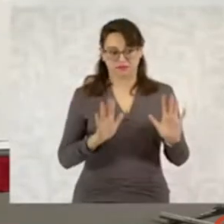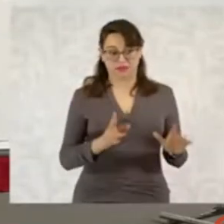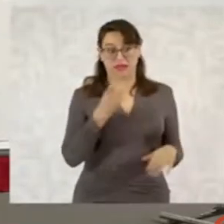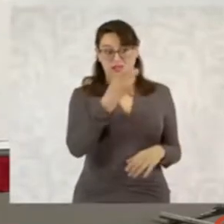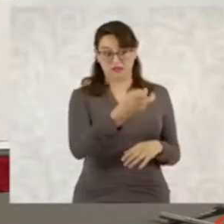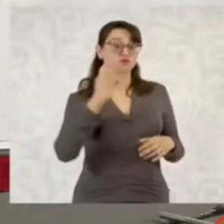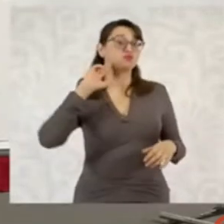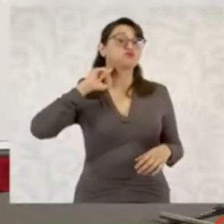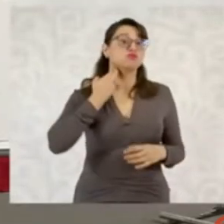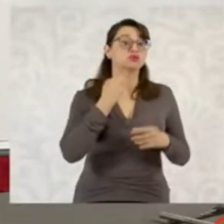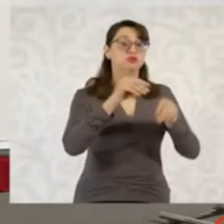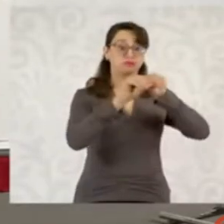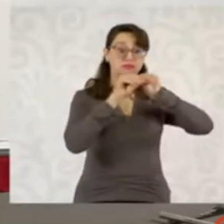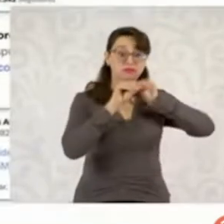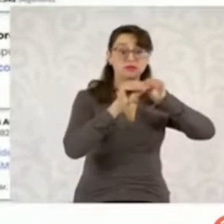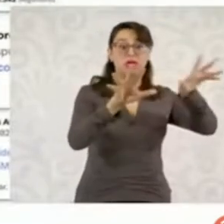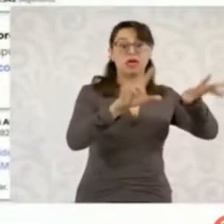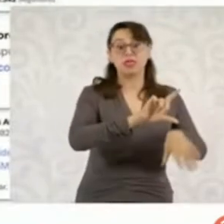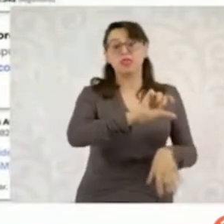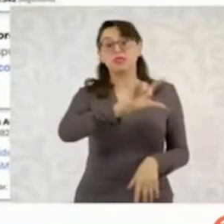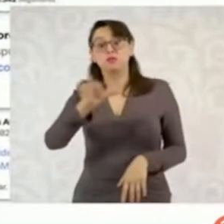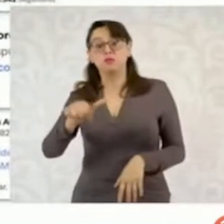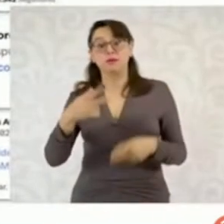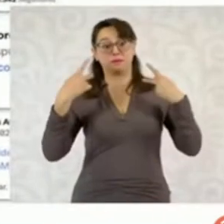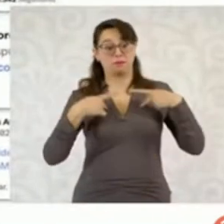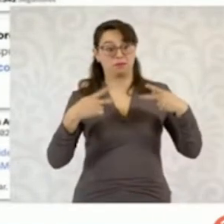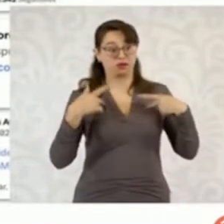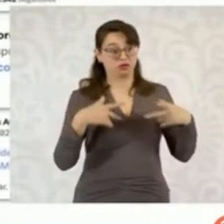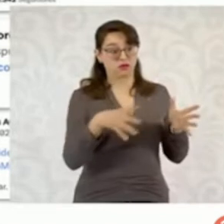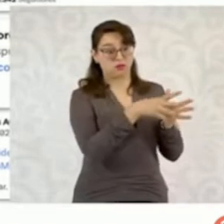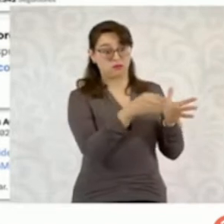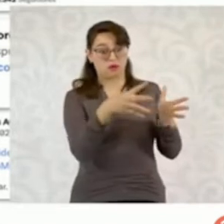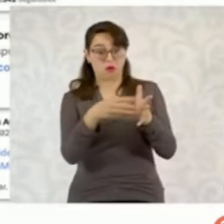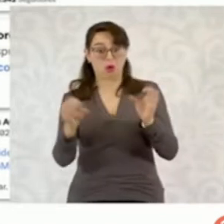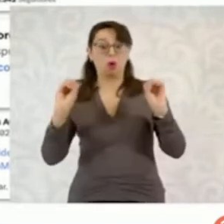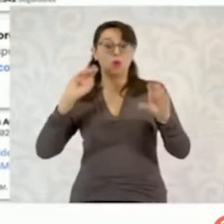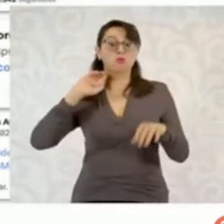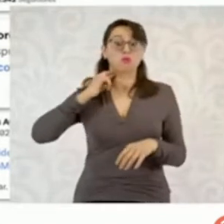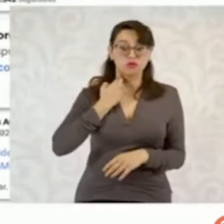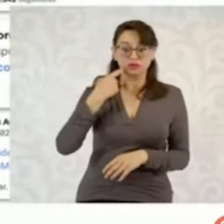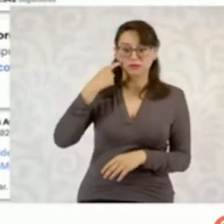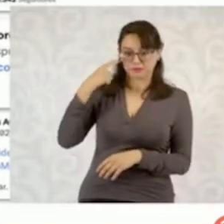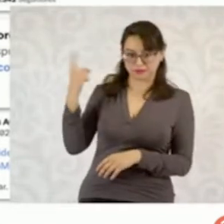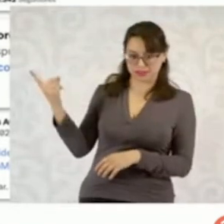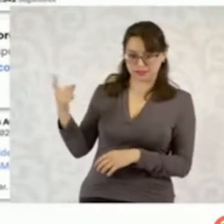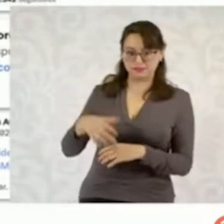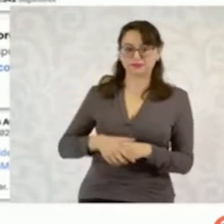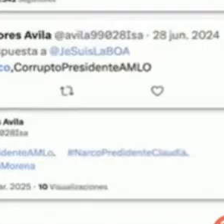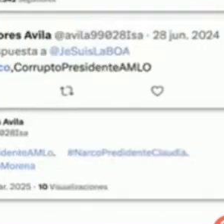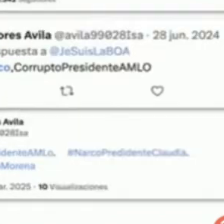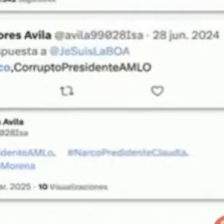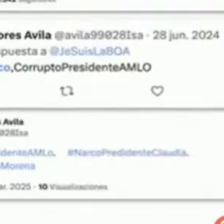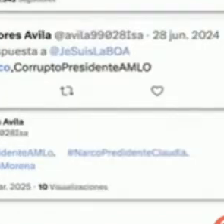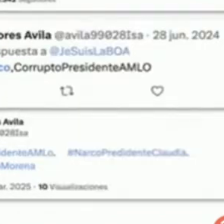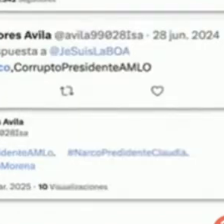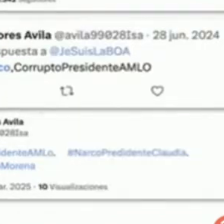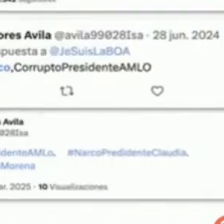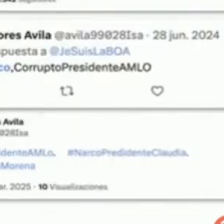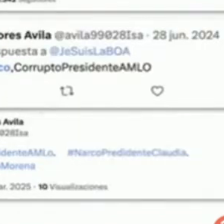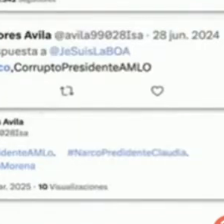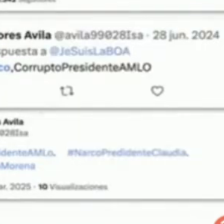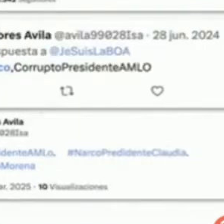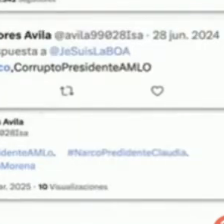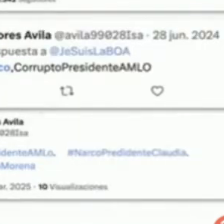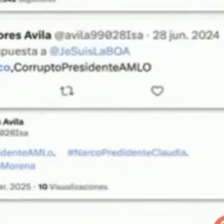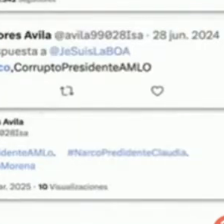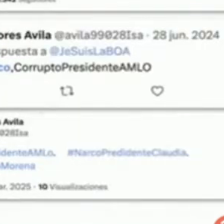sucia. Estas cuentas son cuentas robots que hemos identificado. Está Adrián